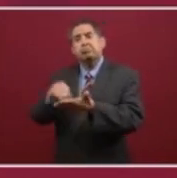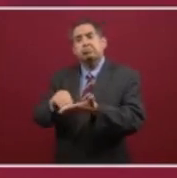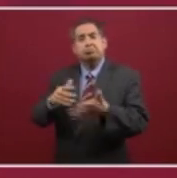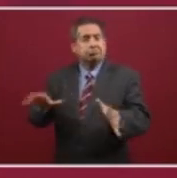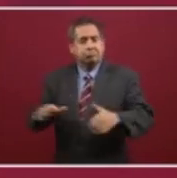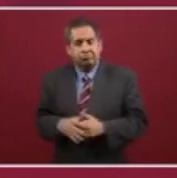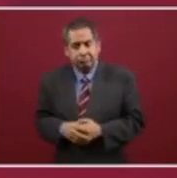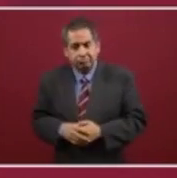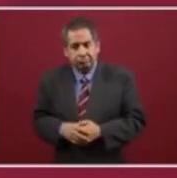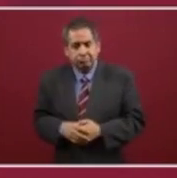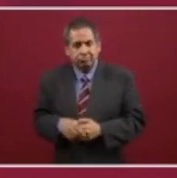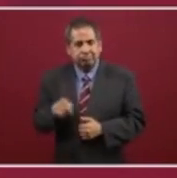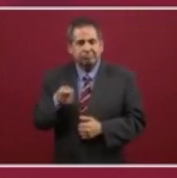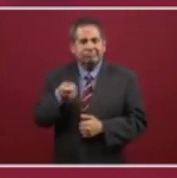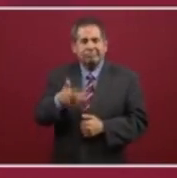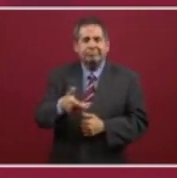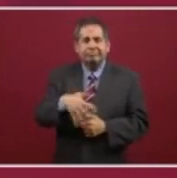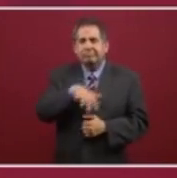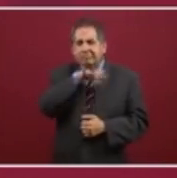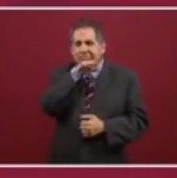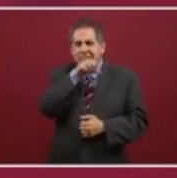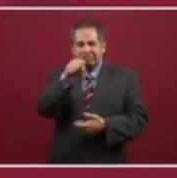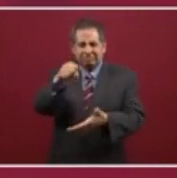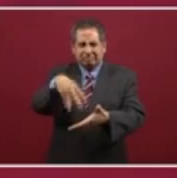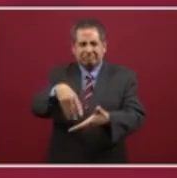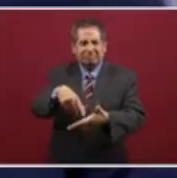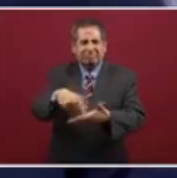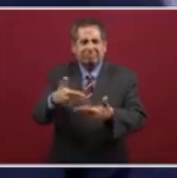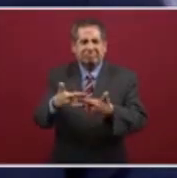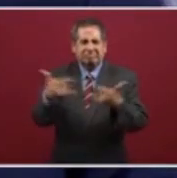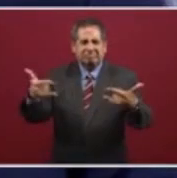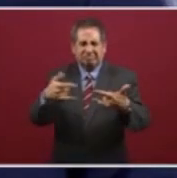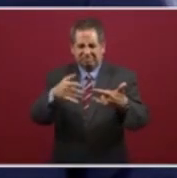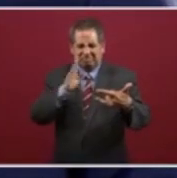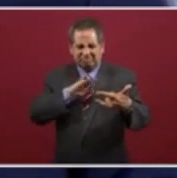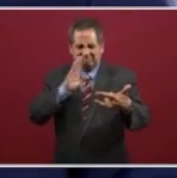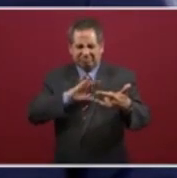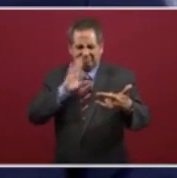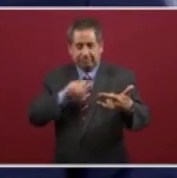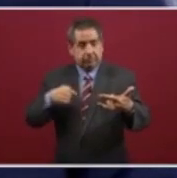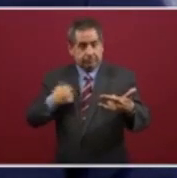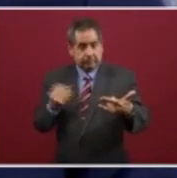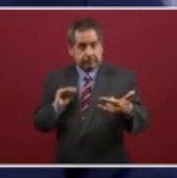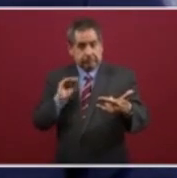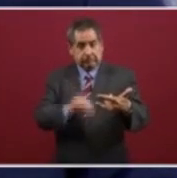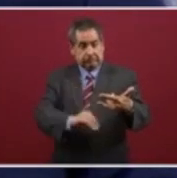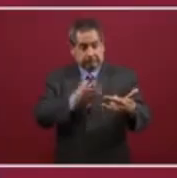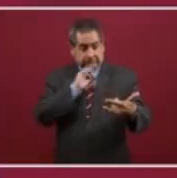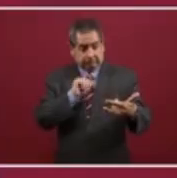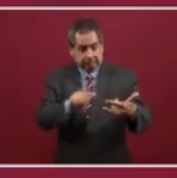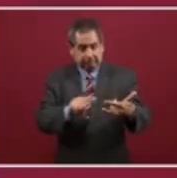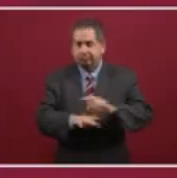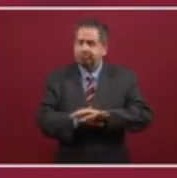pero al basurero de la historia? No, no, no, no.